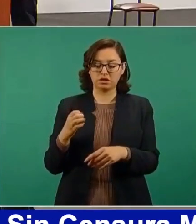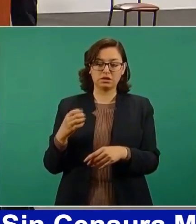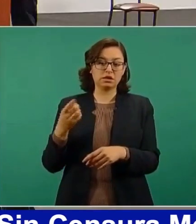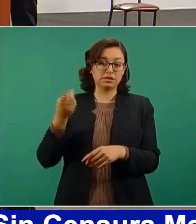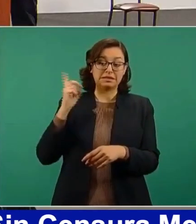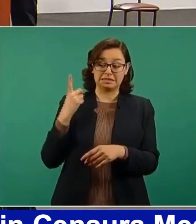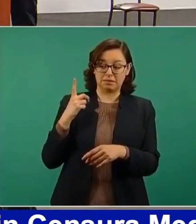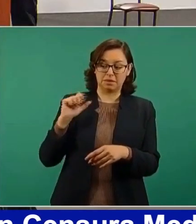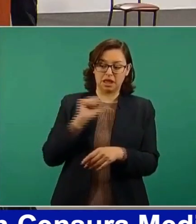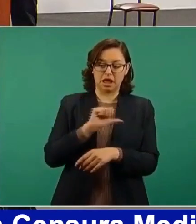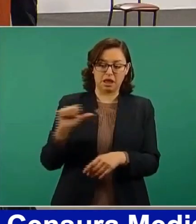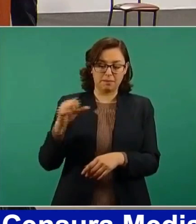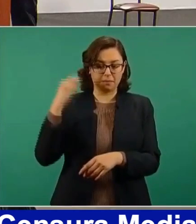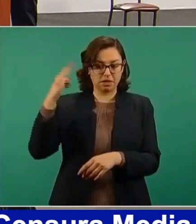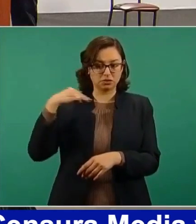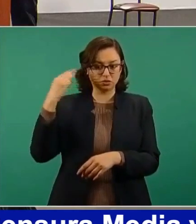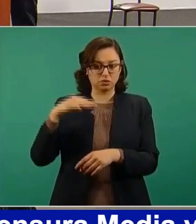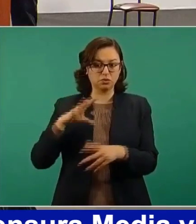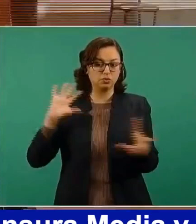La siguiente, por favor.